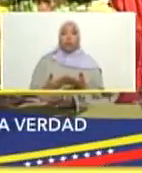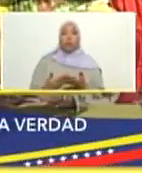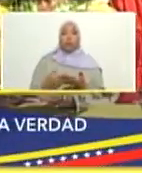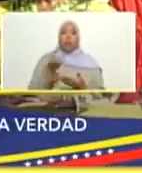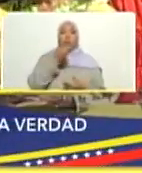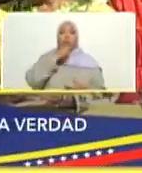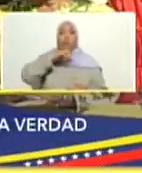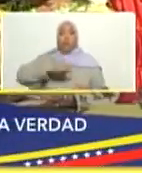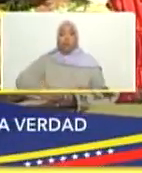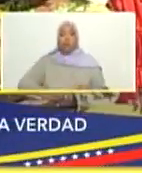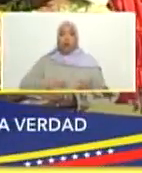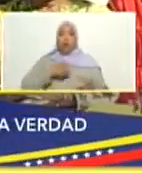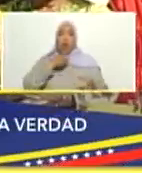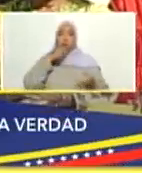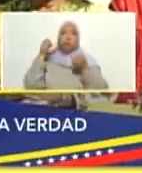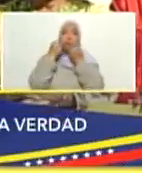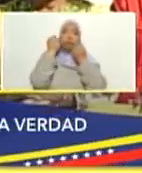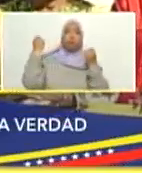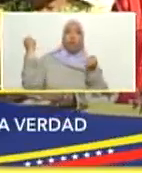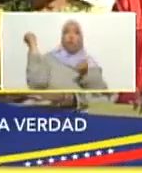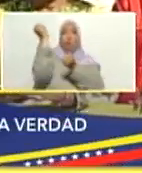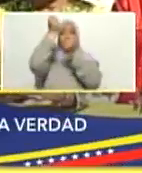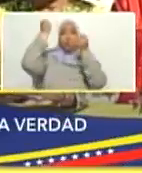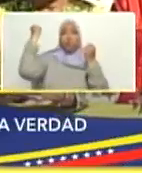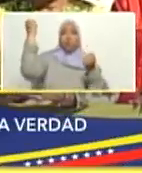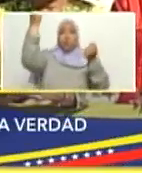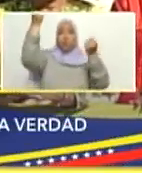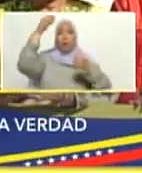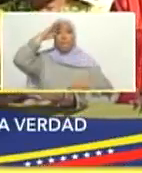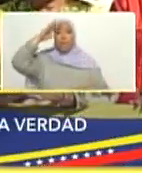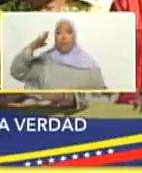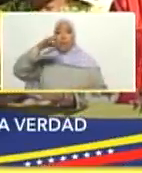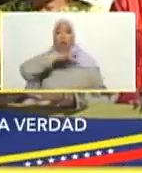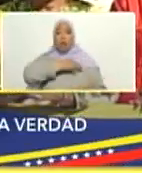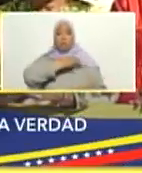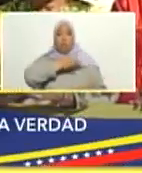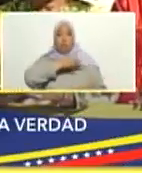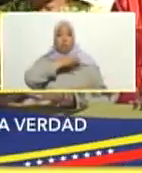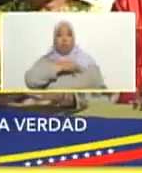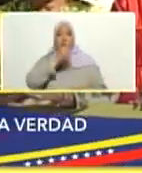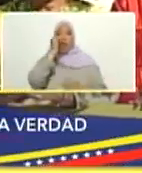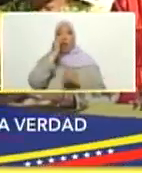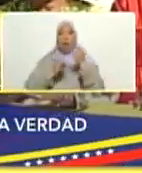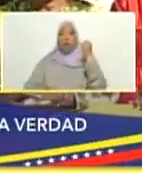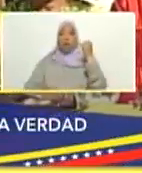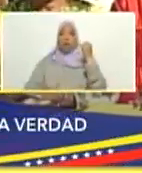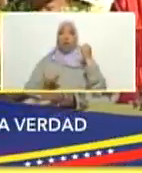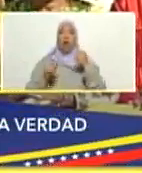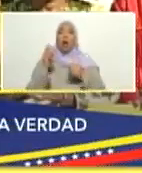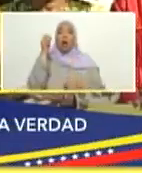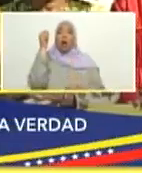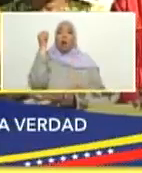histórico, de aquella rebelión cívico-militar del pueblo contra la última dictadura militar,